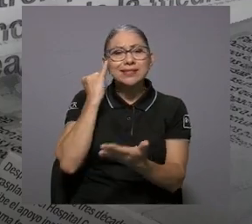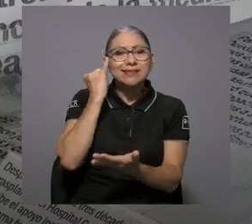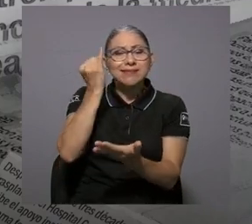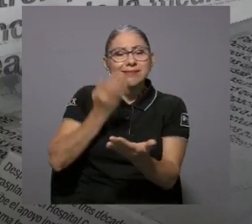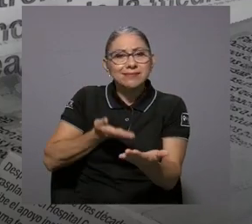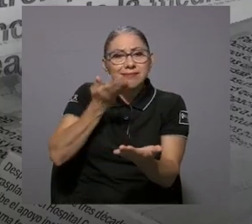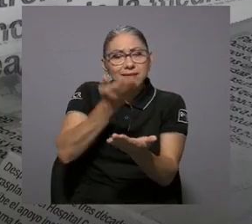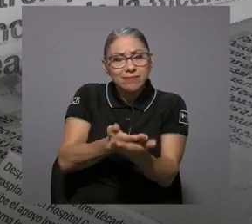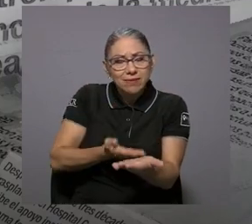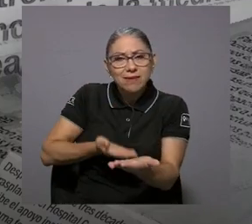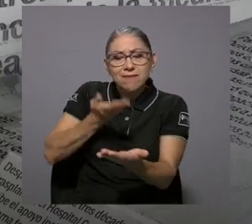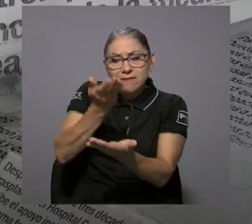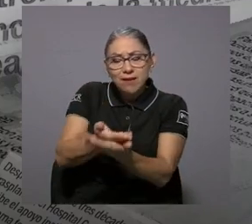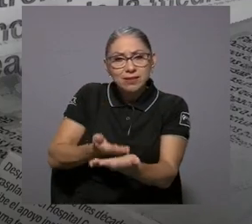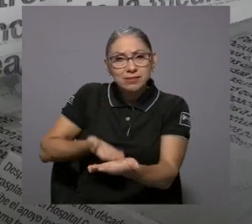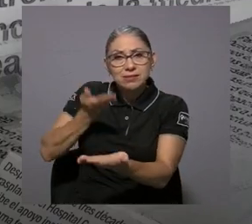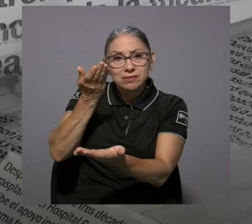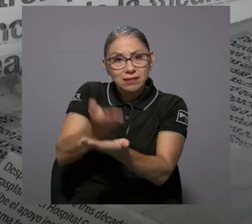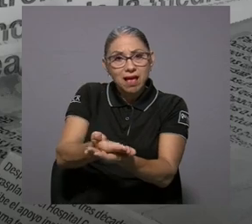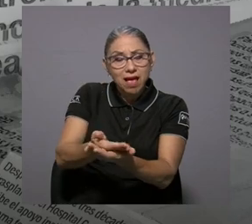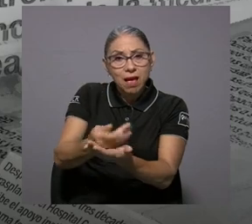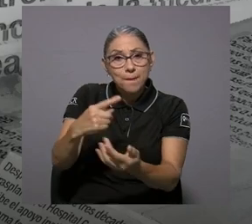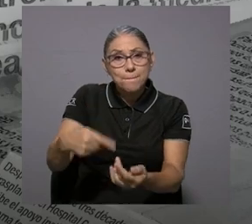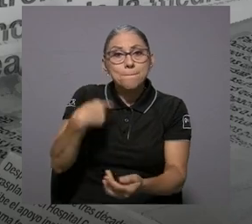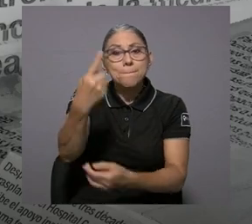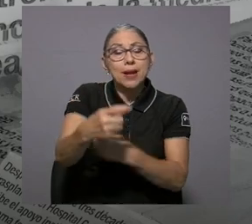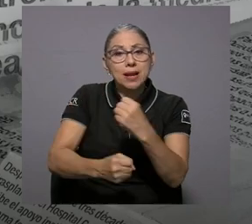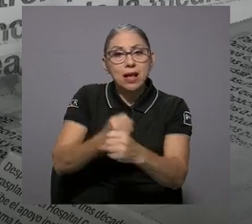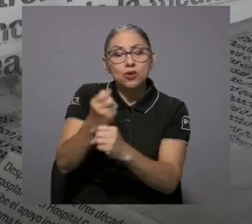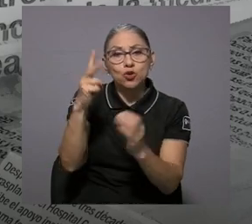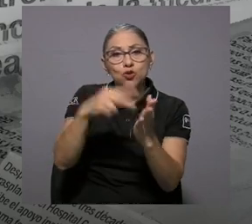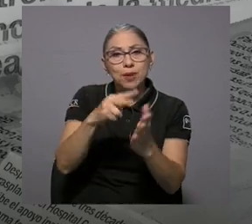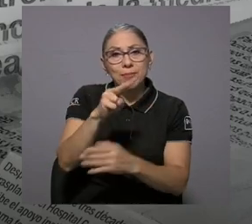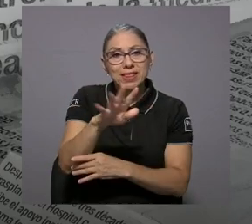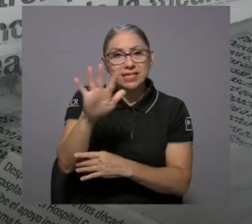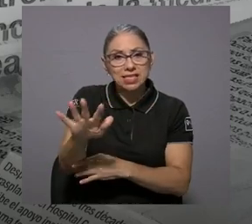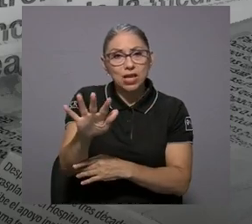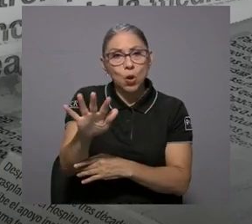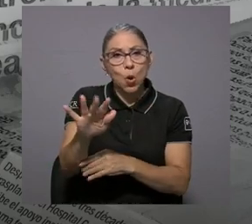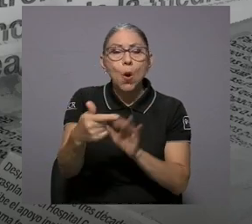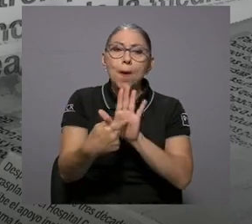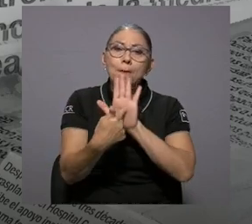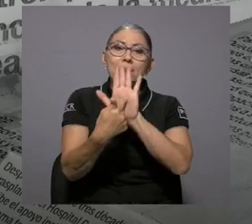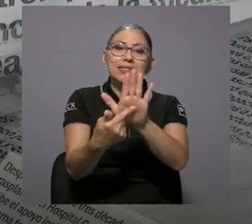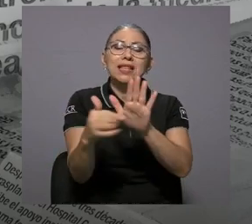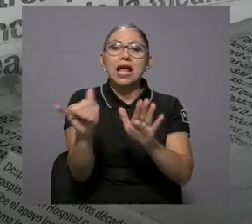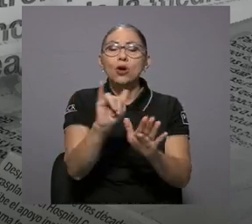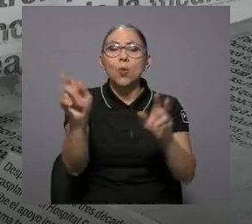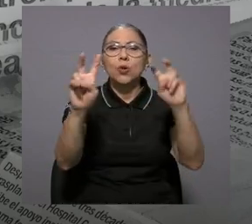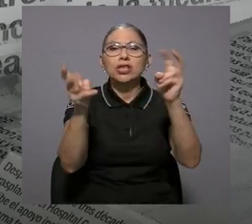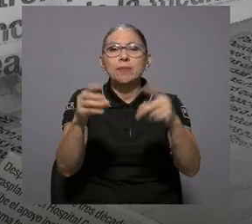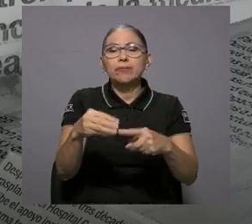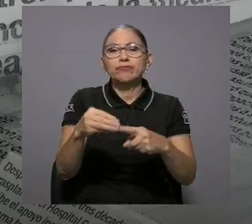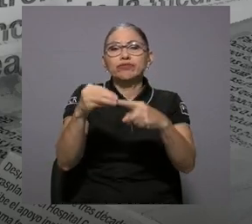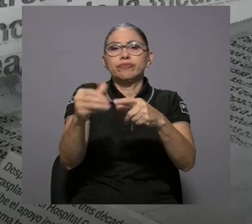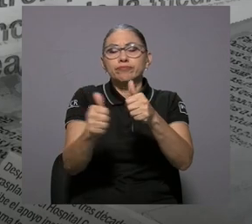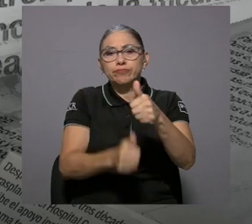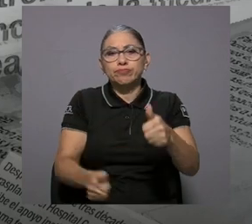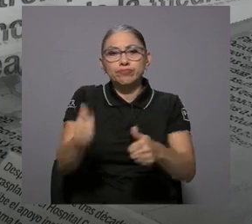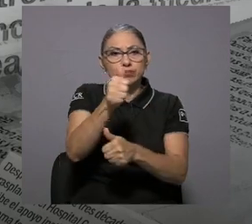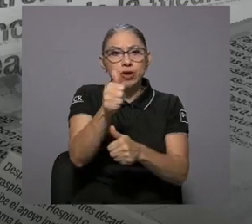a presentar en el 2025 como prioridades, como estrategias a tomar en